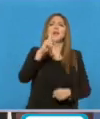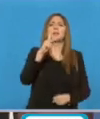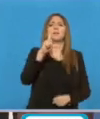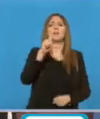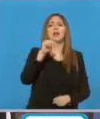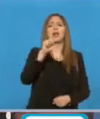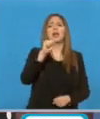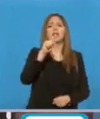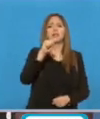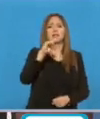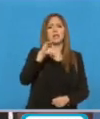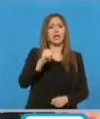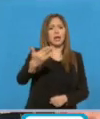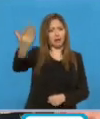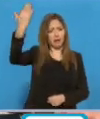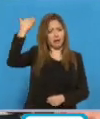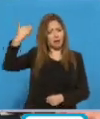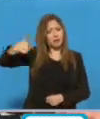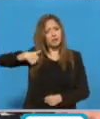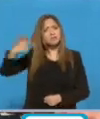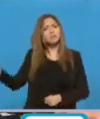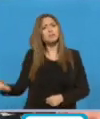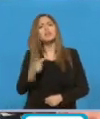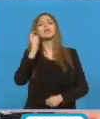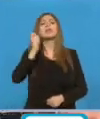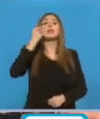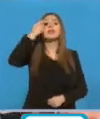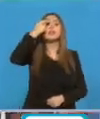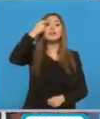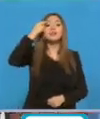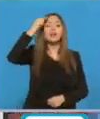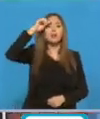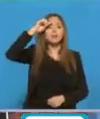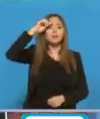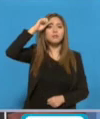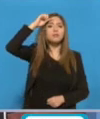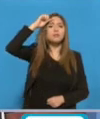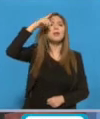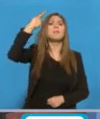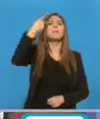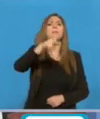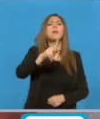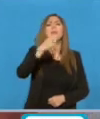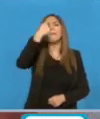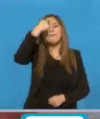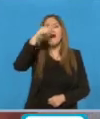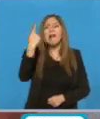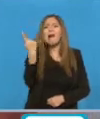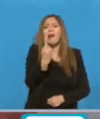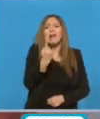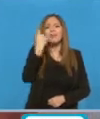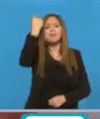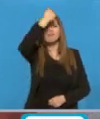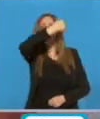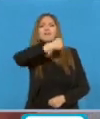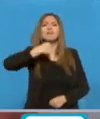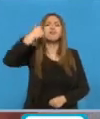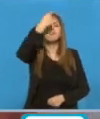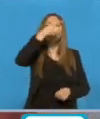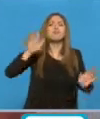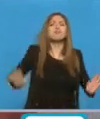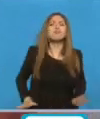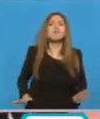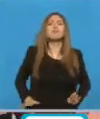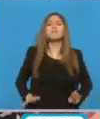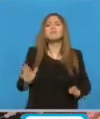estábamos preguntando antes, es una cirugía que es un levantamiento de ceja. ¿Qué es lo que beneficia? ¿A qué nos beneficia hacernos el levantamiento de ceja?